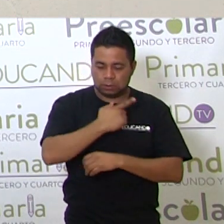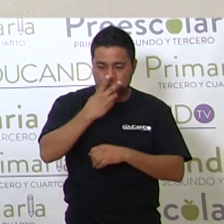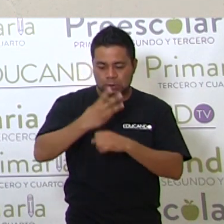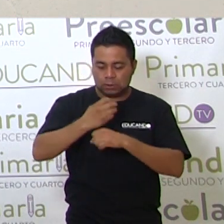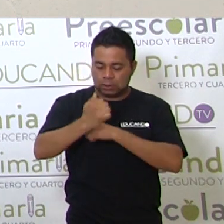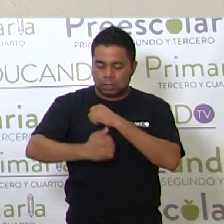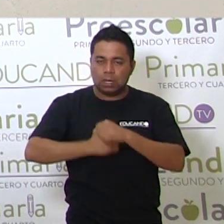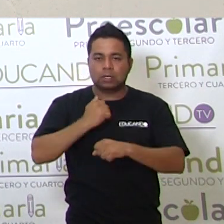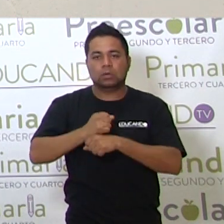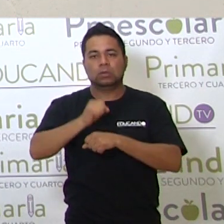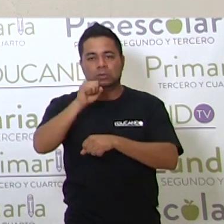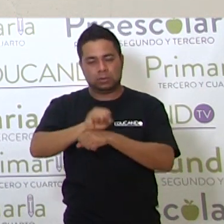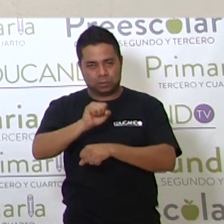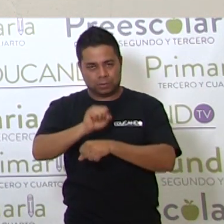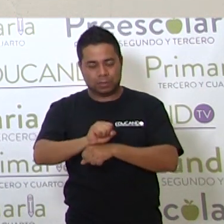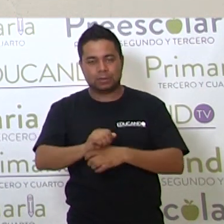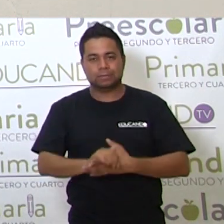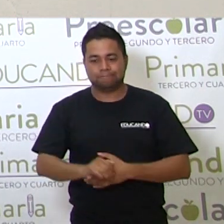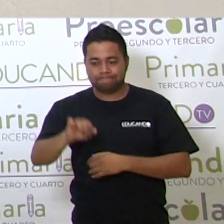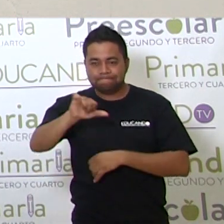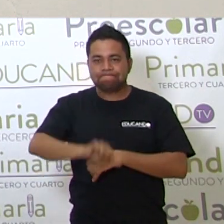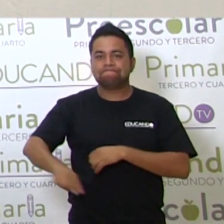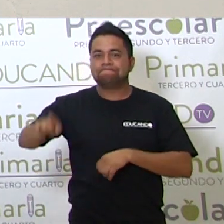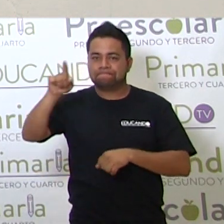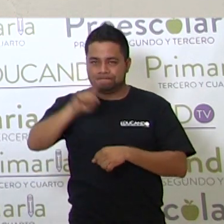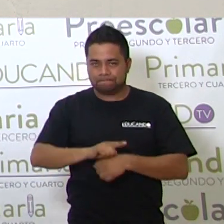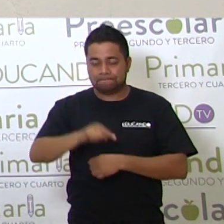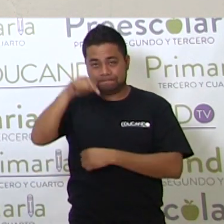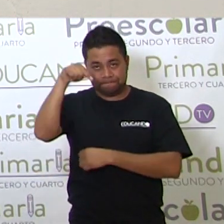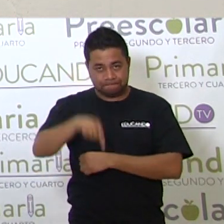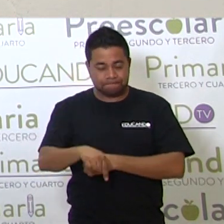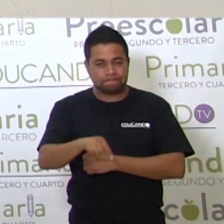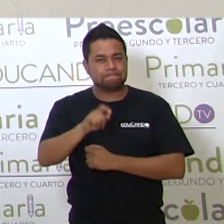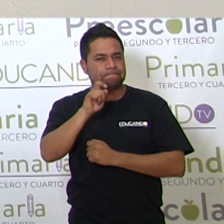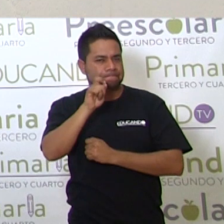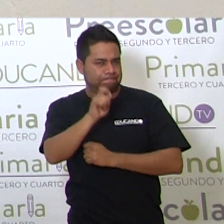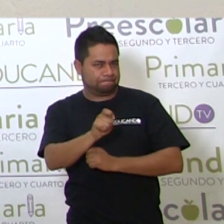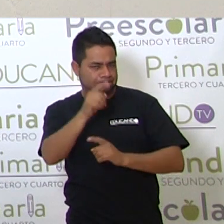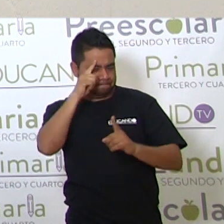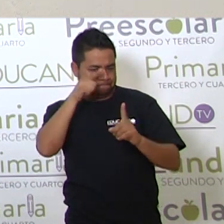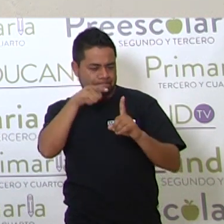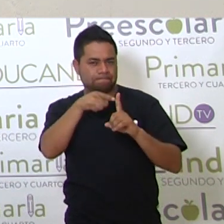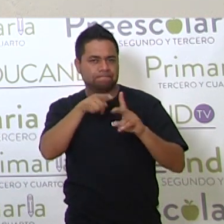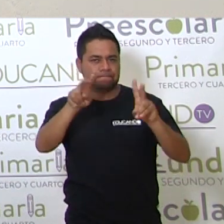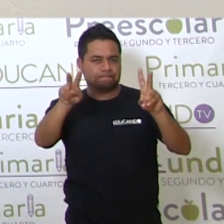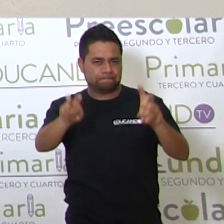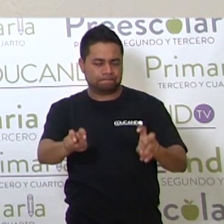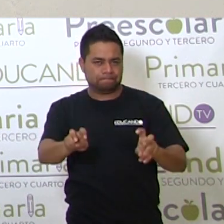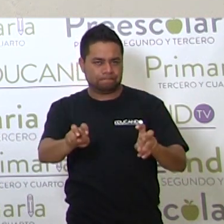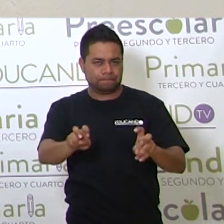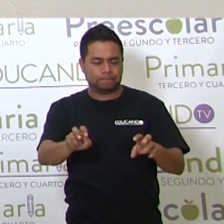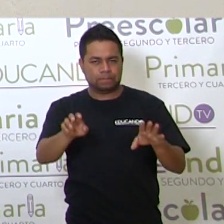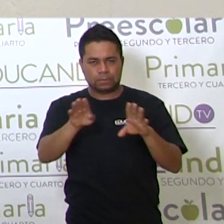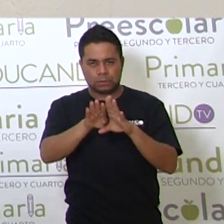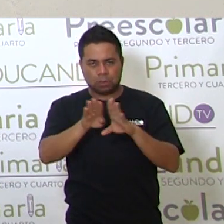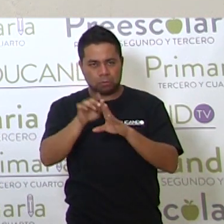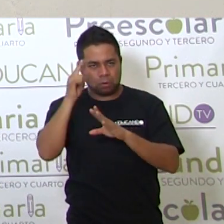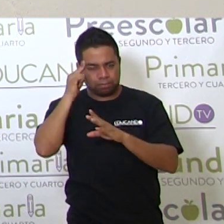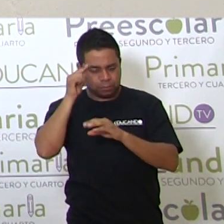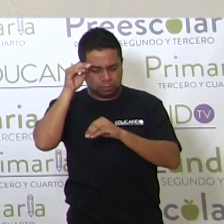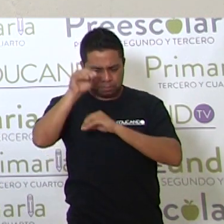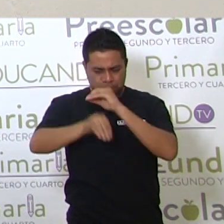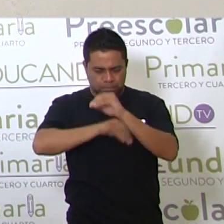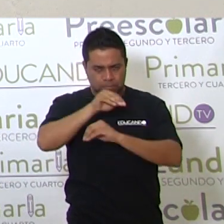grado. El día de hoy vamos a abordar el tema de cómo se elabora un